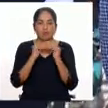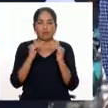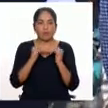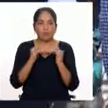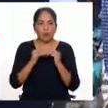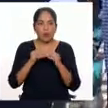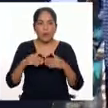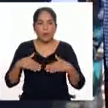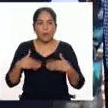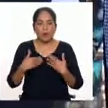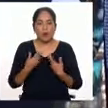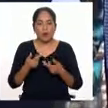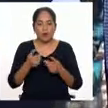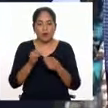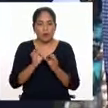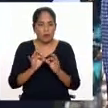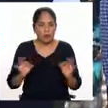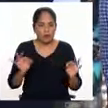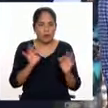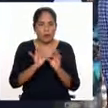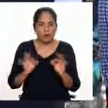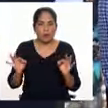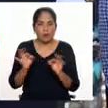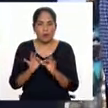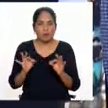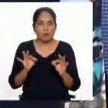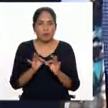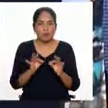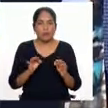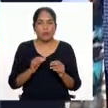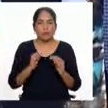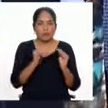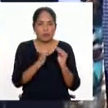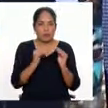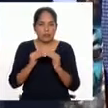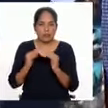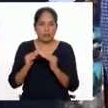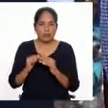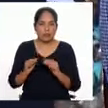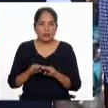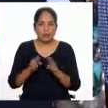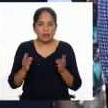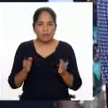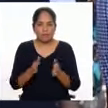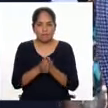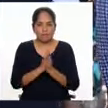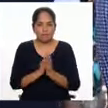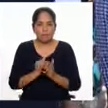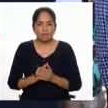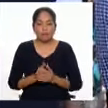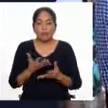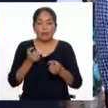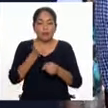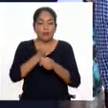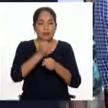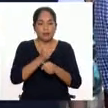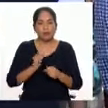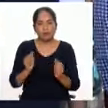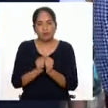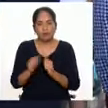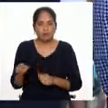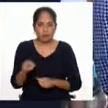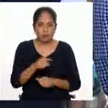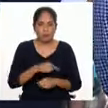para que esa fumigación sea mucho más efectiva. Queremos seguir trabajando de la mano con